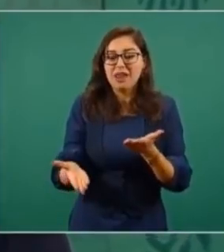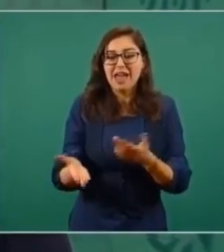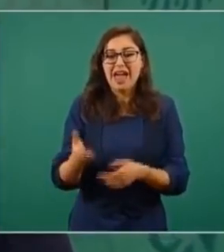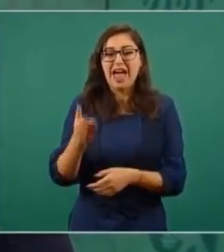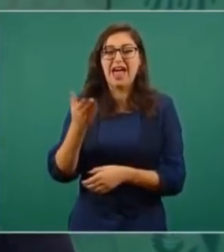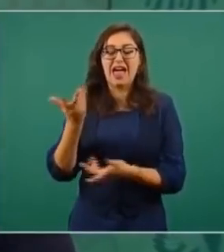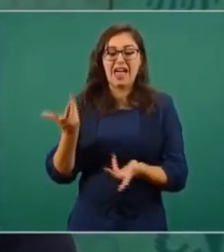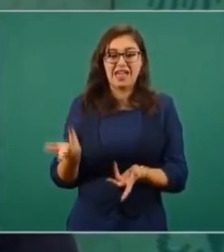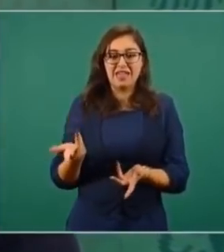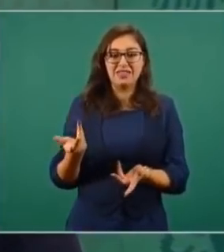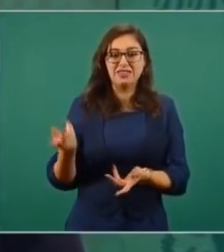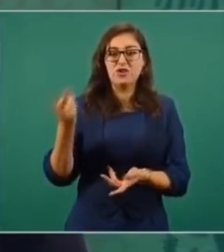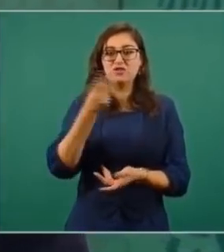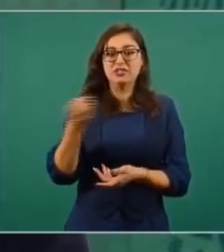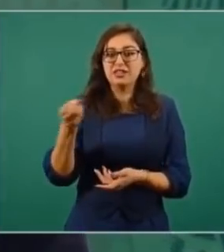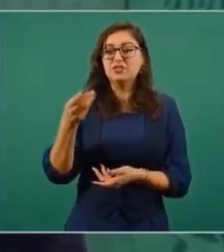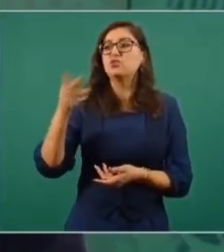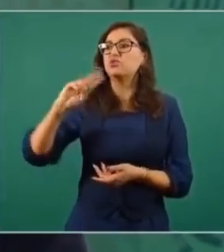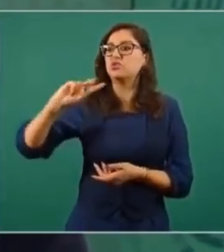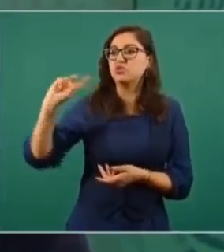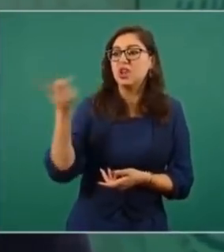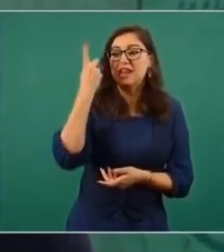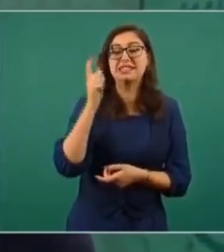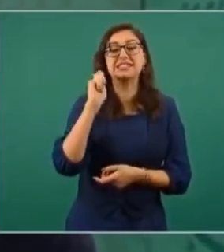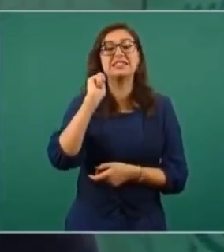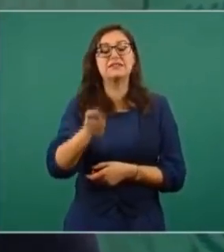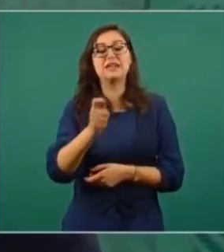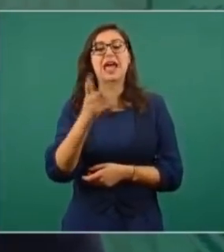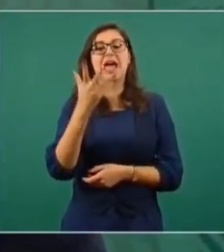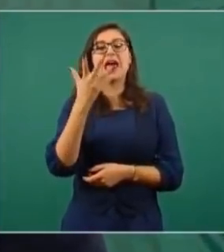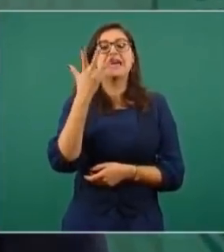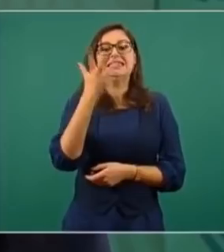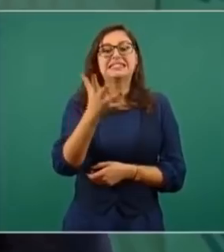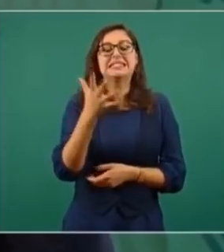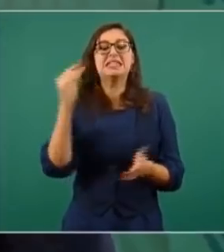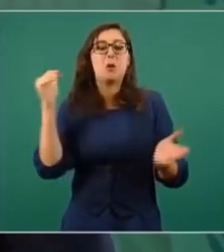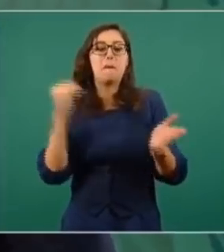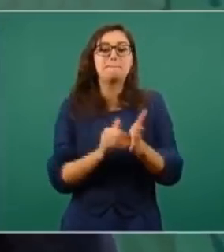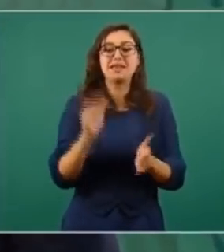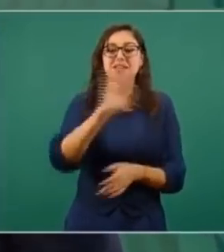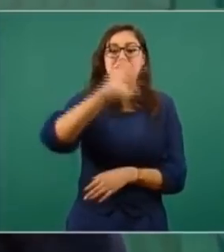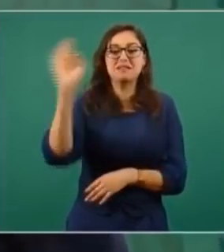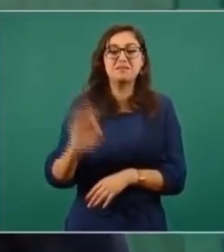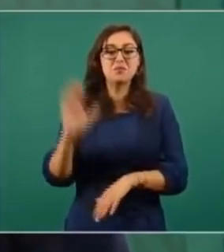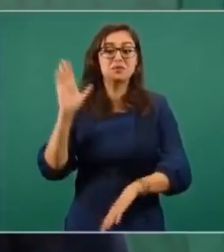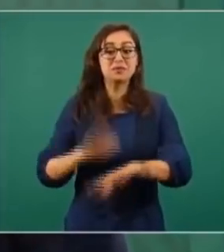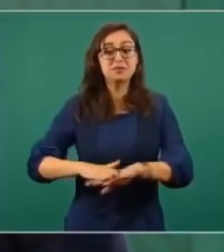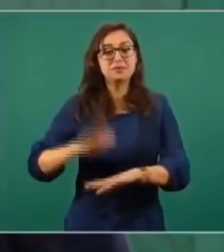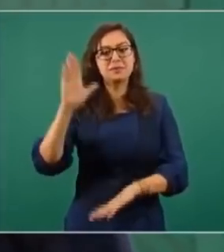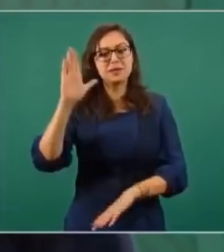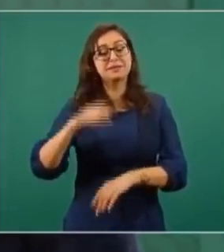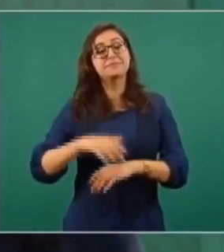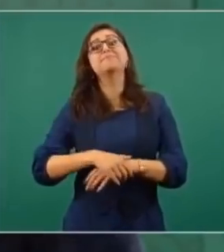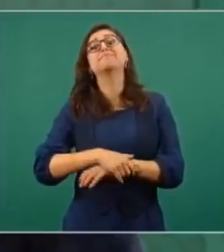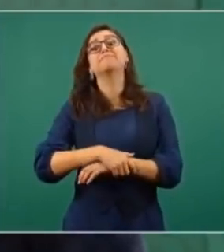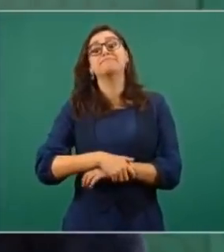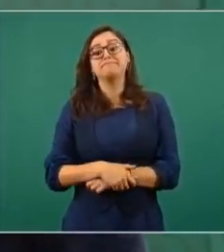5,000% el incremento en el gas. Aquí vendría también la pregunta,